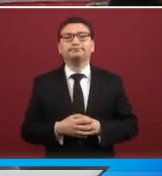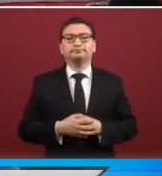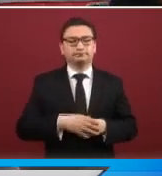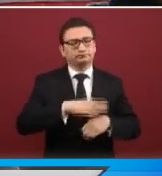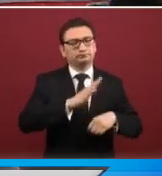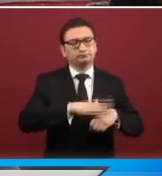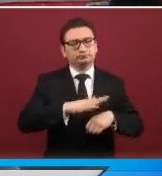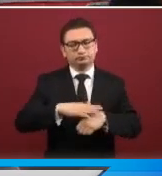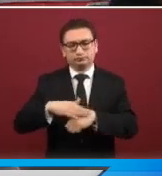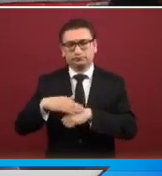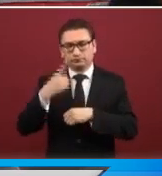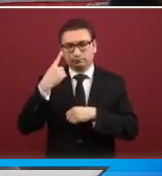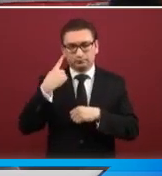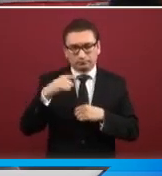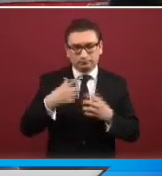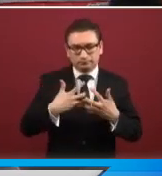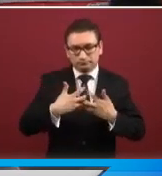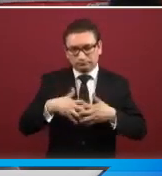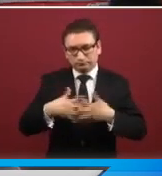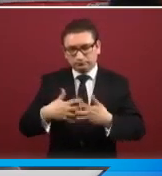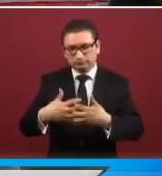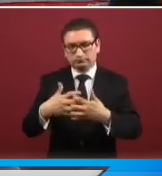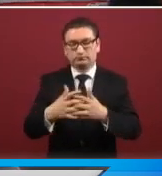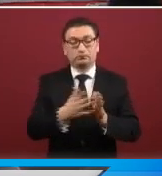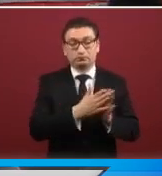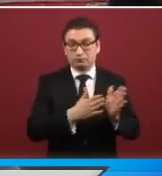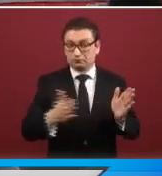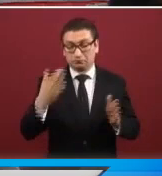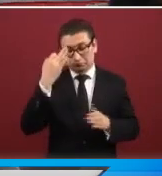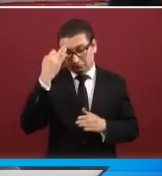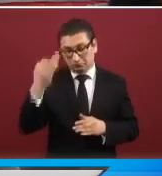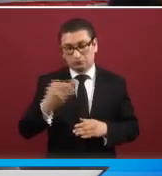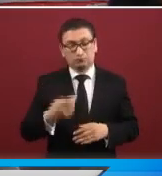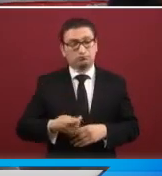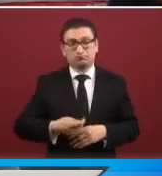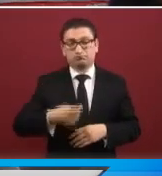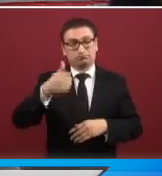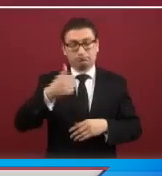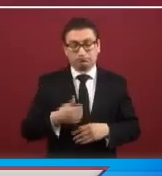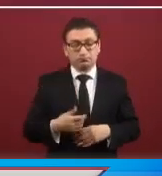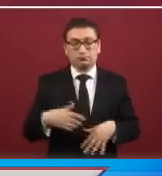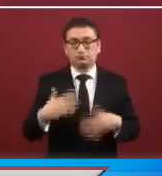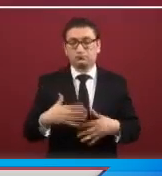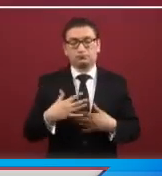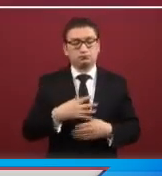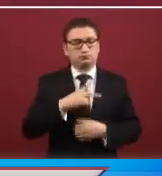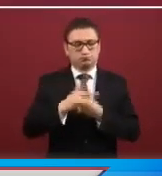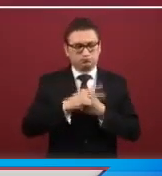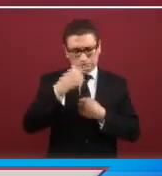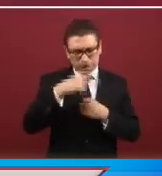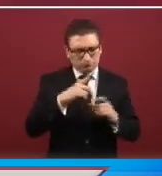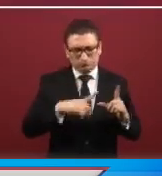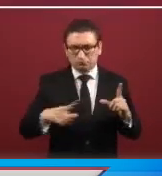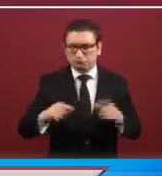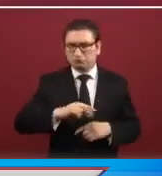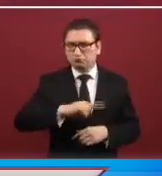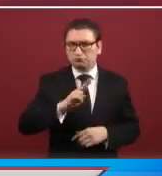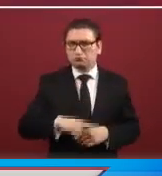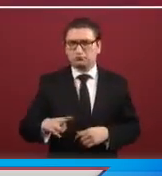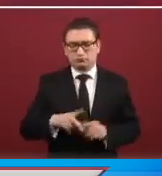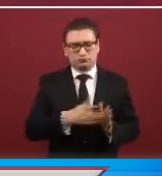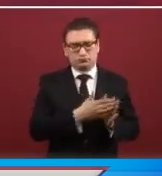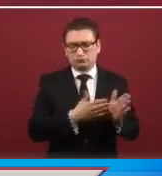tendrán como objetivo la autosuficiencia de gasolinas en el país durante un plazo de 3 años con una inversión máxima de 8,000 millones de dólares. La